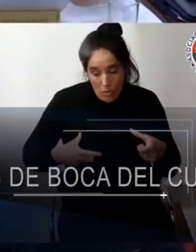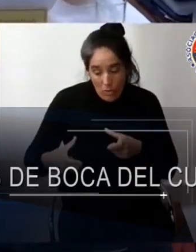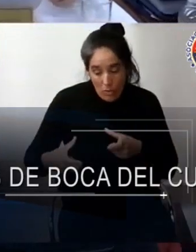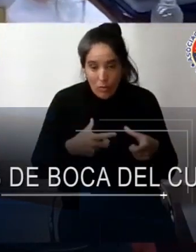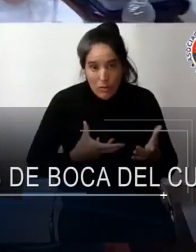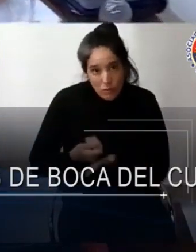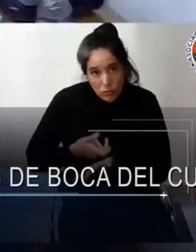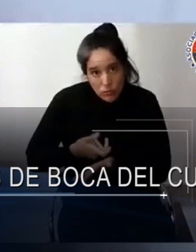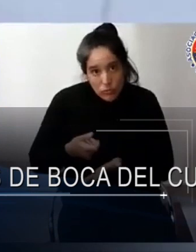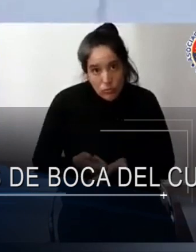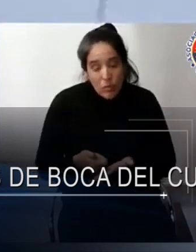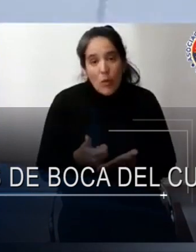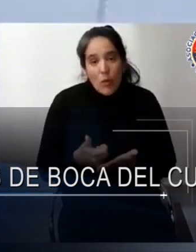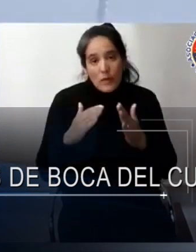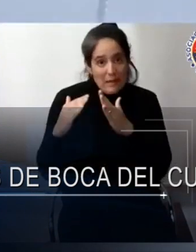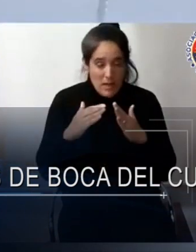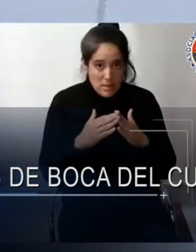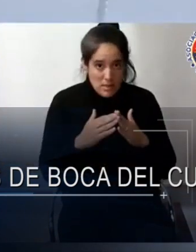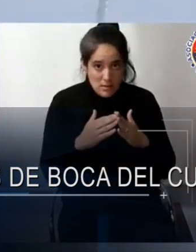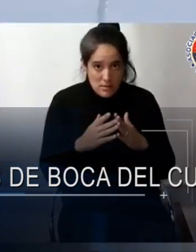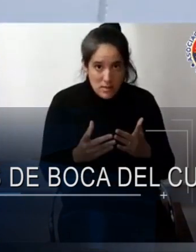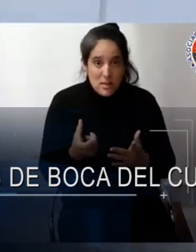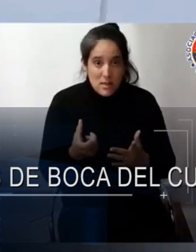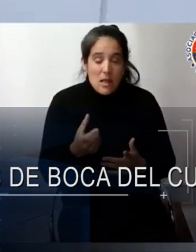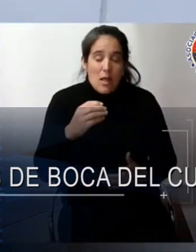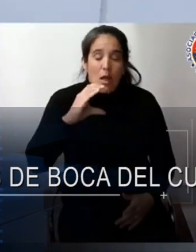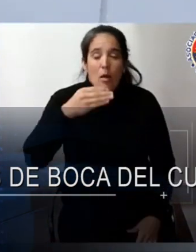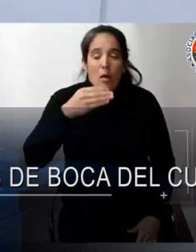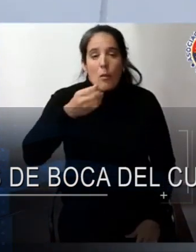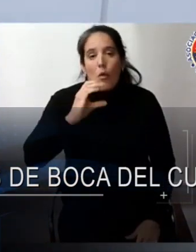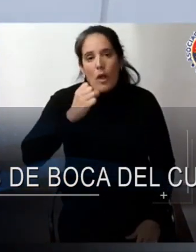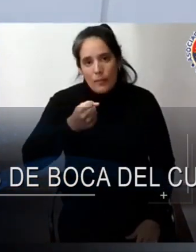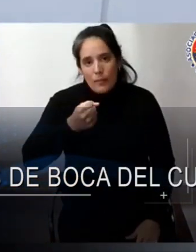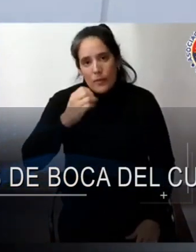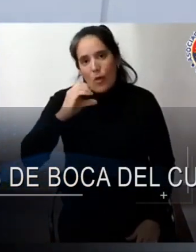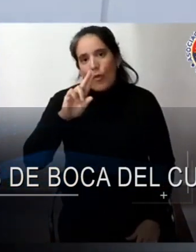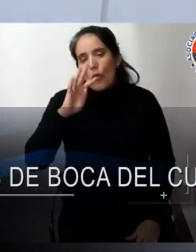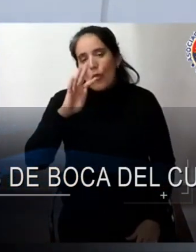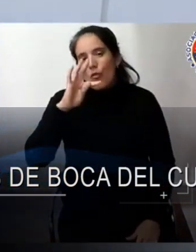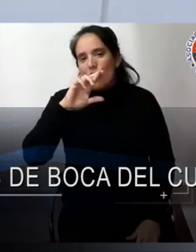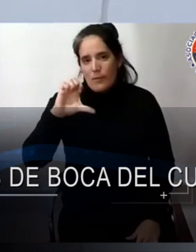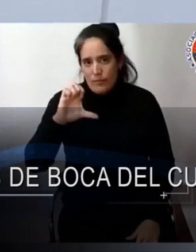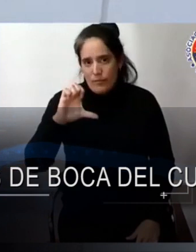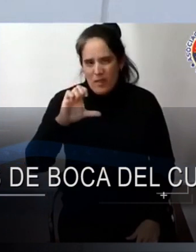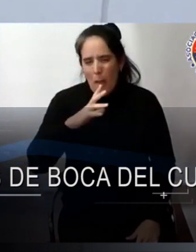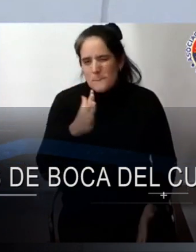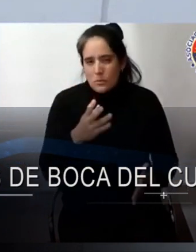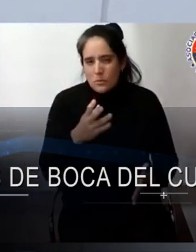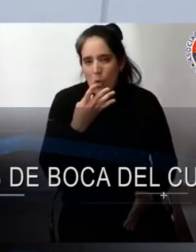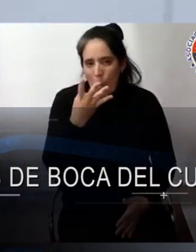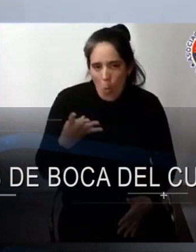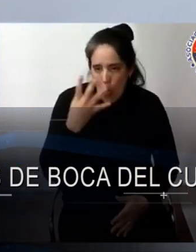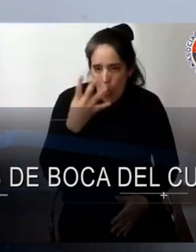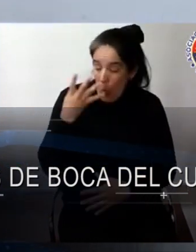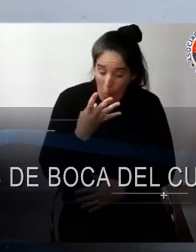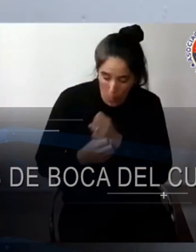balneario de boca de cufré hace más o menos cuatro años que vienen teniendo problemas con microcortes de energía